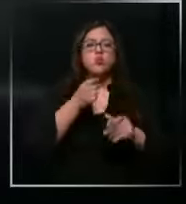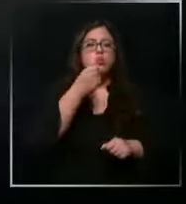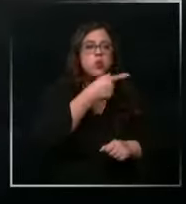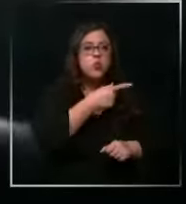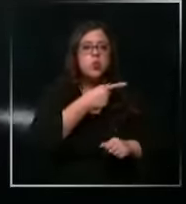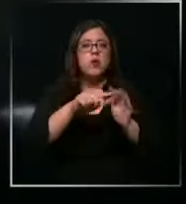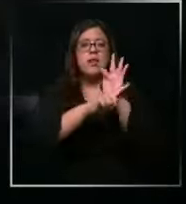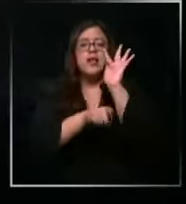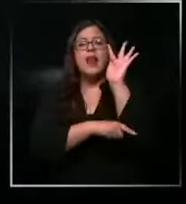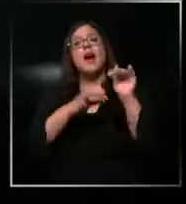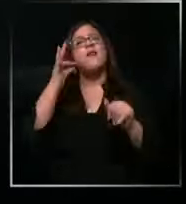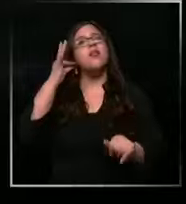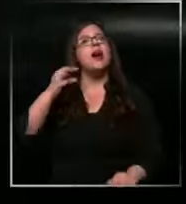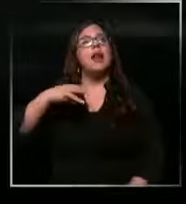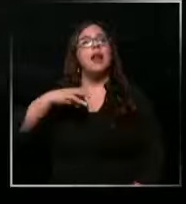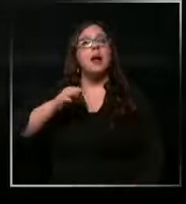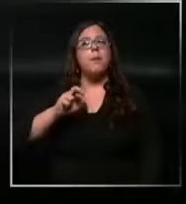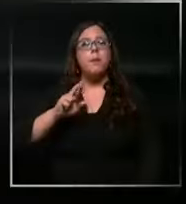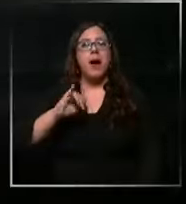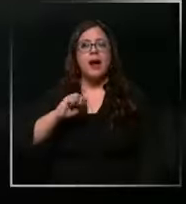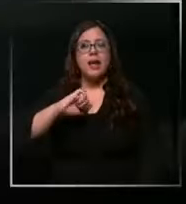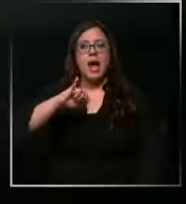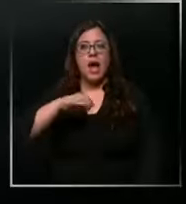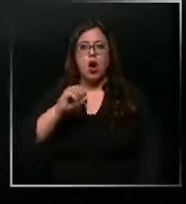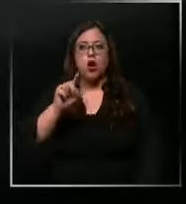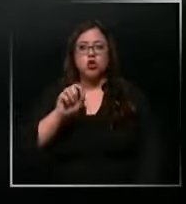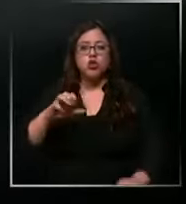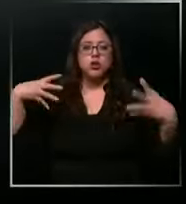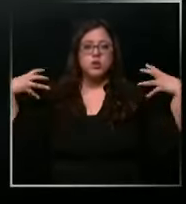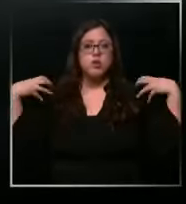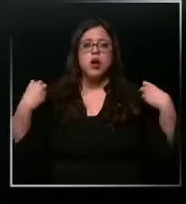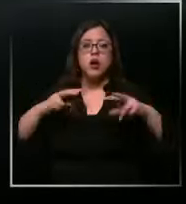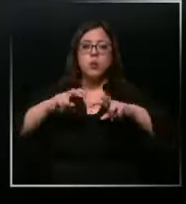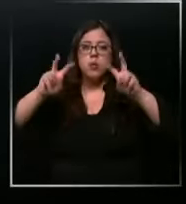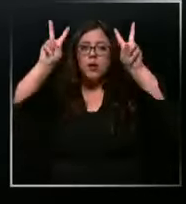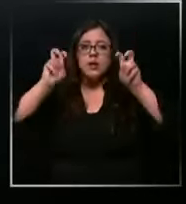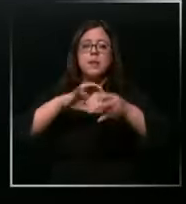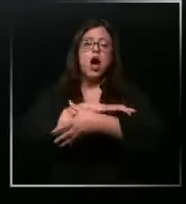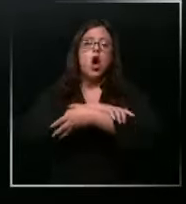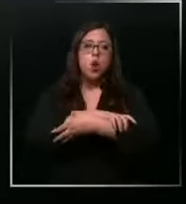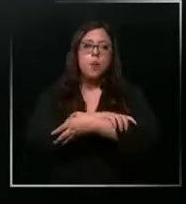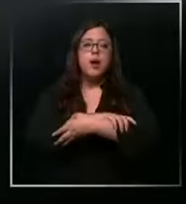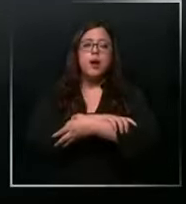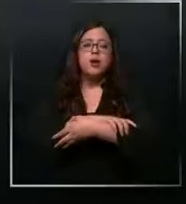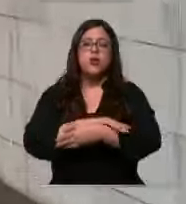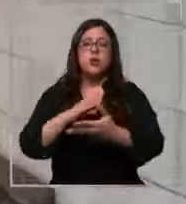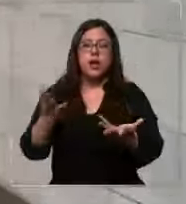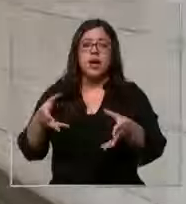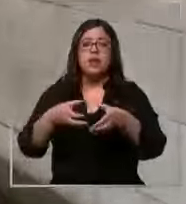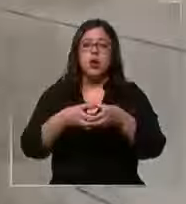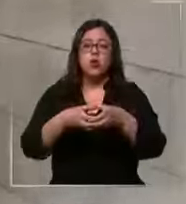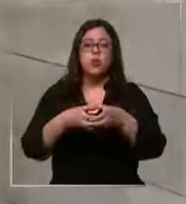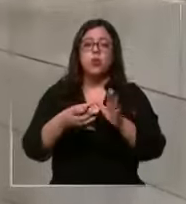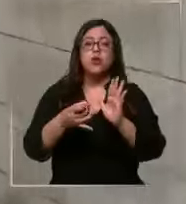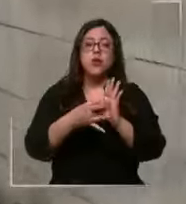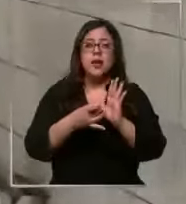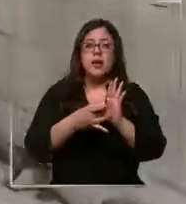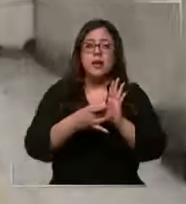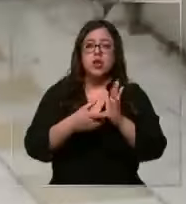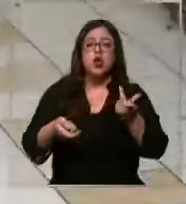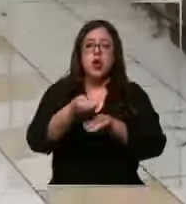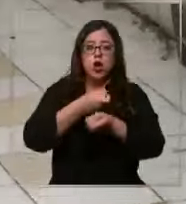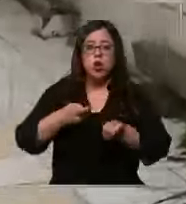por la fiscal María José Aguayo, quien encabeza las investigaciones por los llamados casos Convenios de parte de la Brigada Delitos Económicos de la PDI